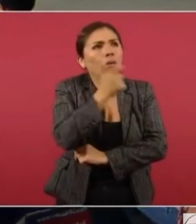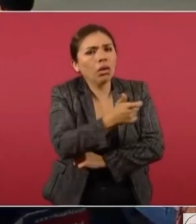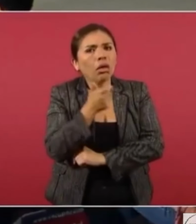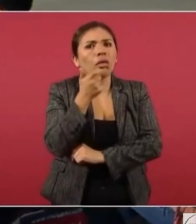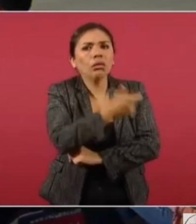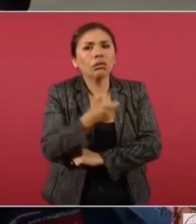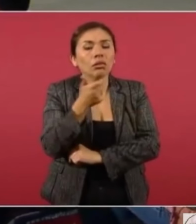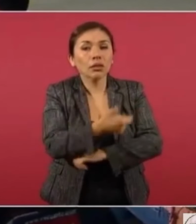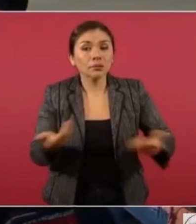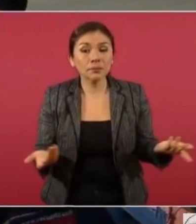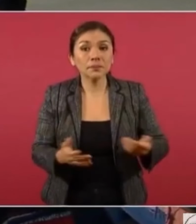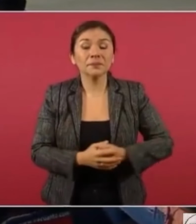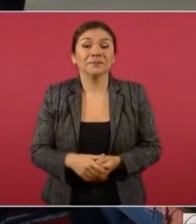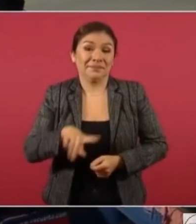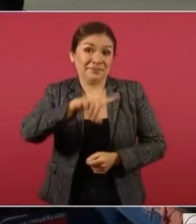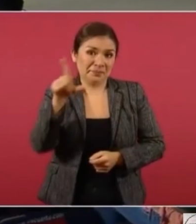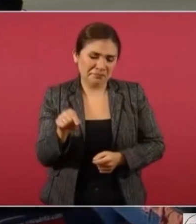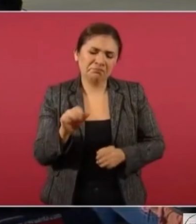Entonces, cuando llegamos,